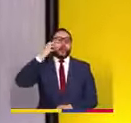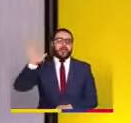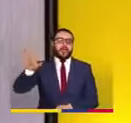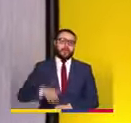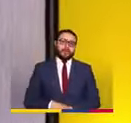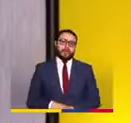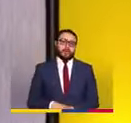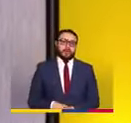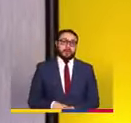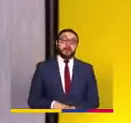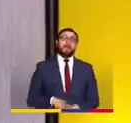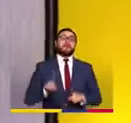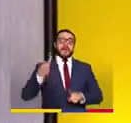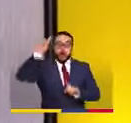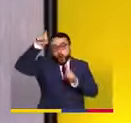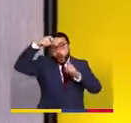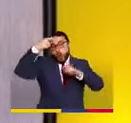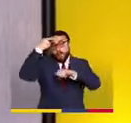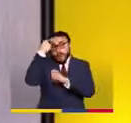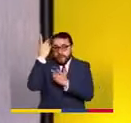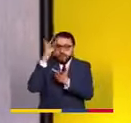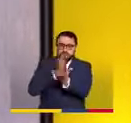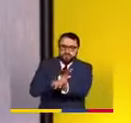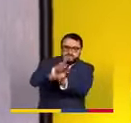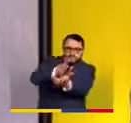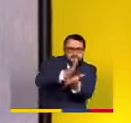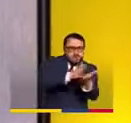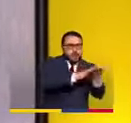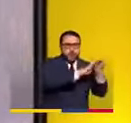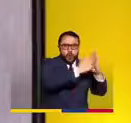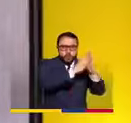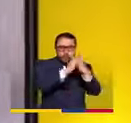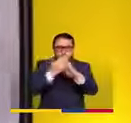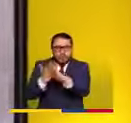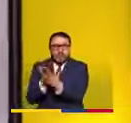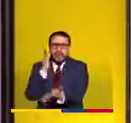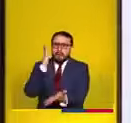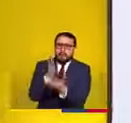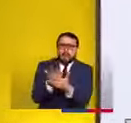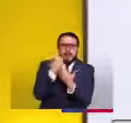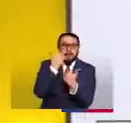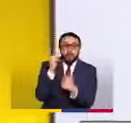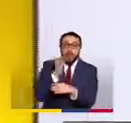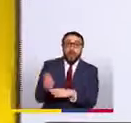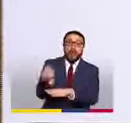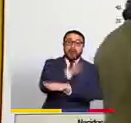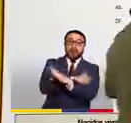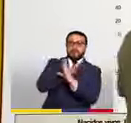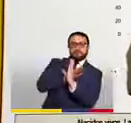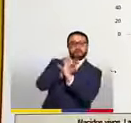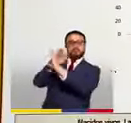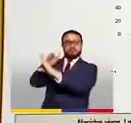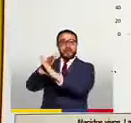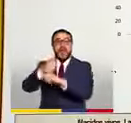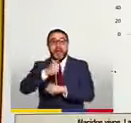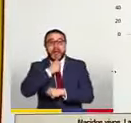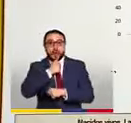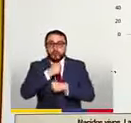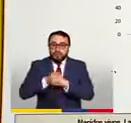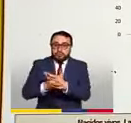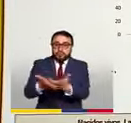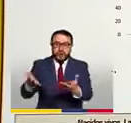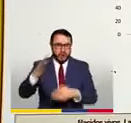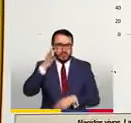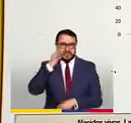El éxito del gobierno entrando a las comunidades, previniendo, llevando agua. Así el señor Olmedo se